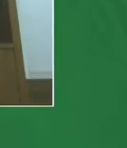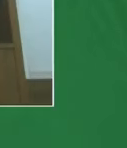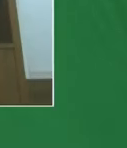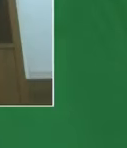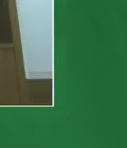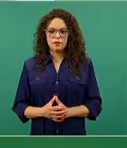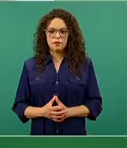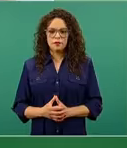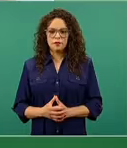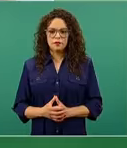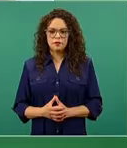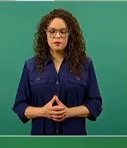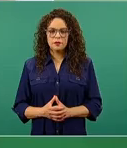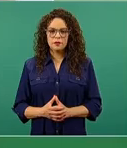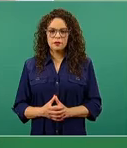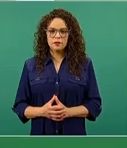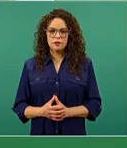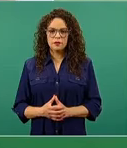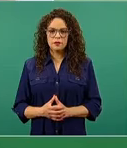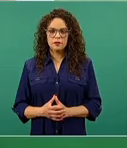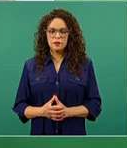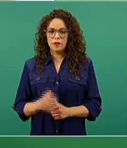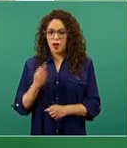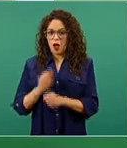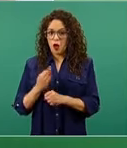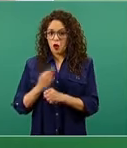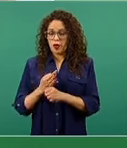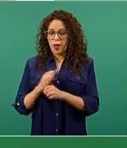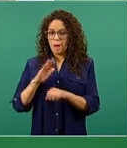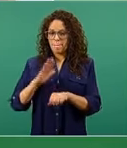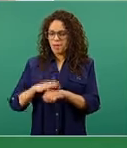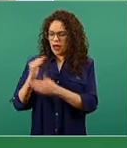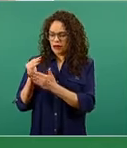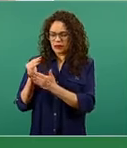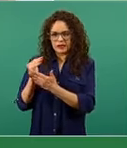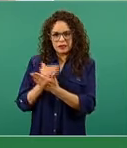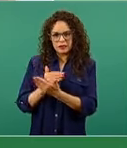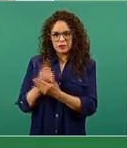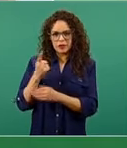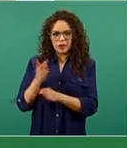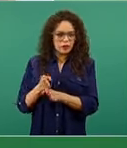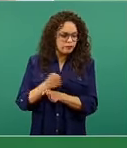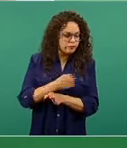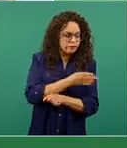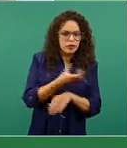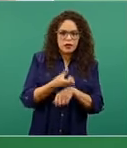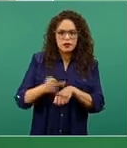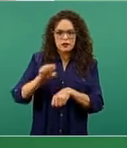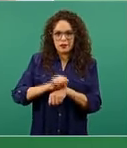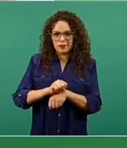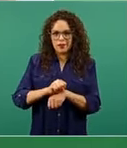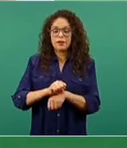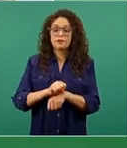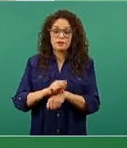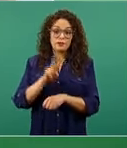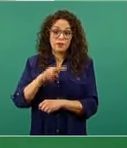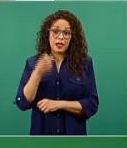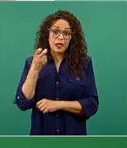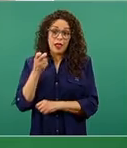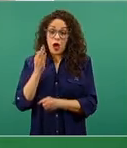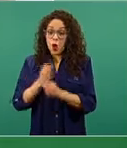el punto más bajo desde hace varias semanas epidemiológicas. Esto nos permite también que hoy en día tengamos